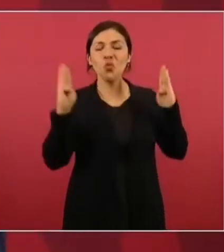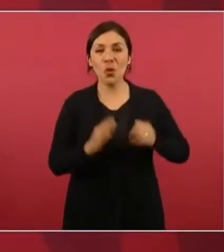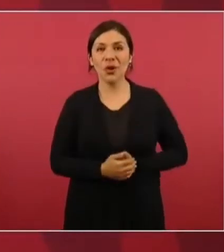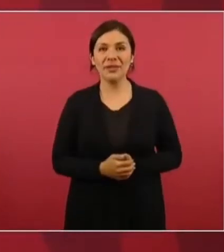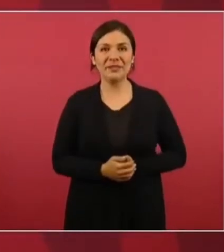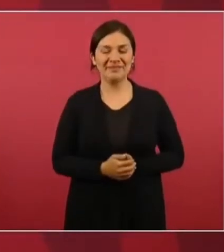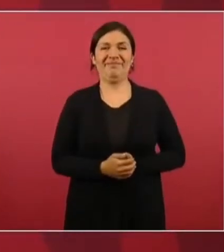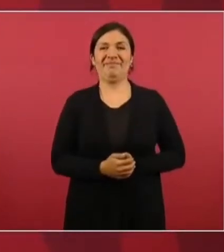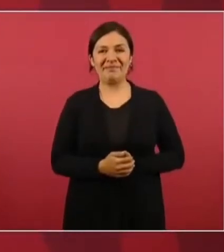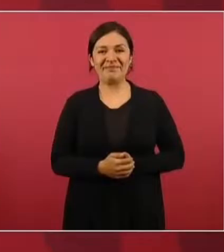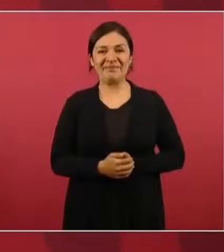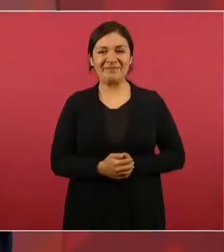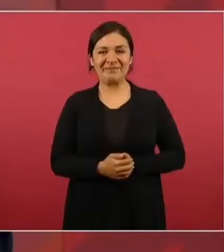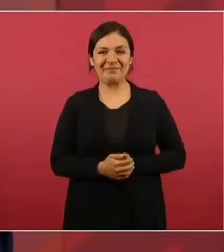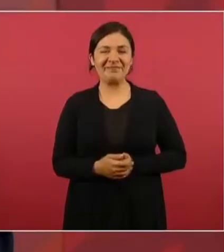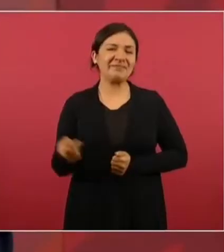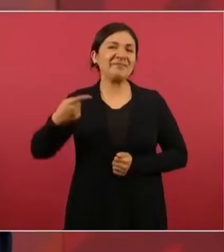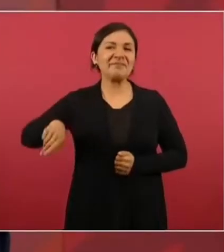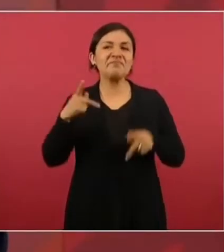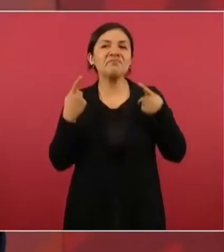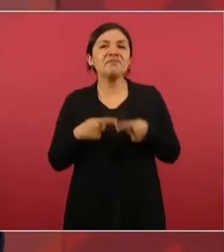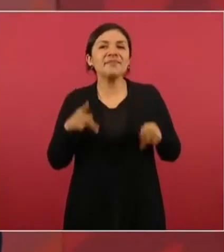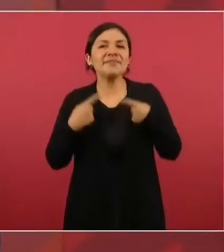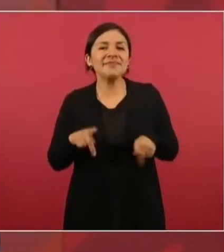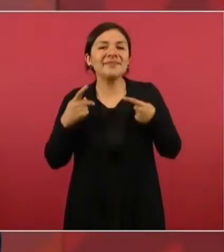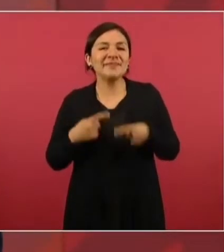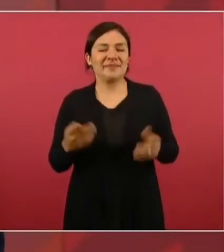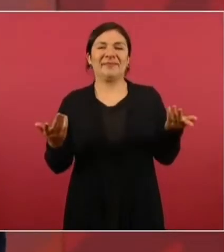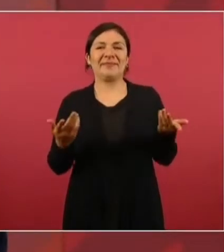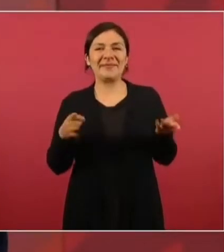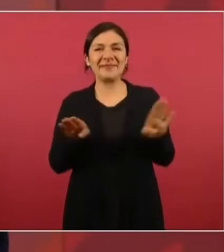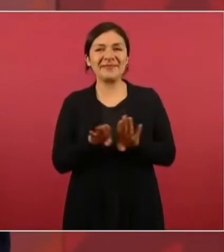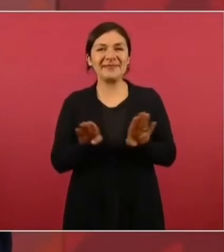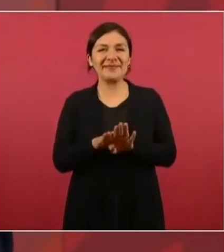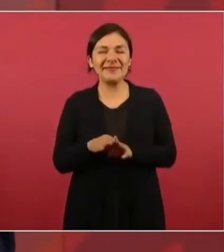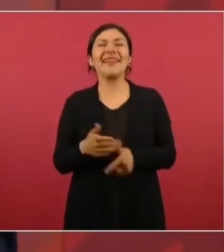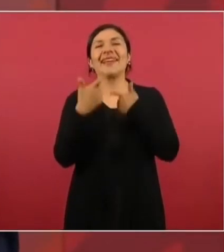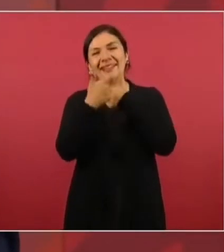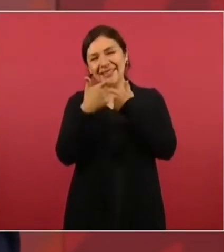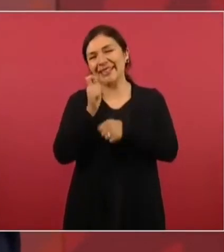Ya, la gente pues ya se rió,